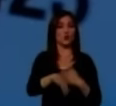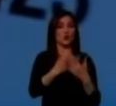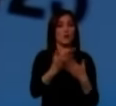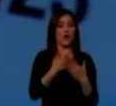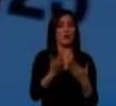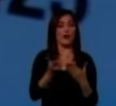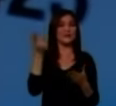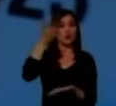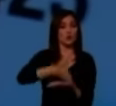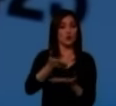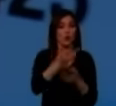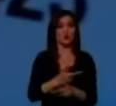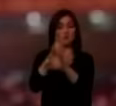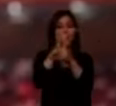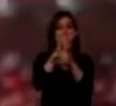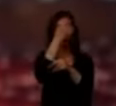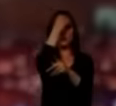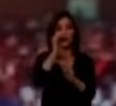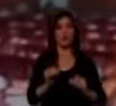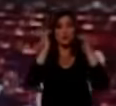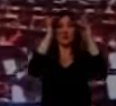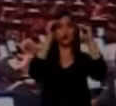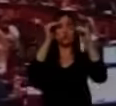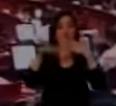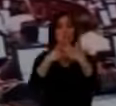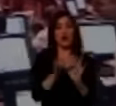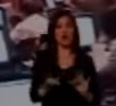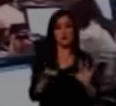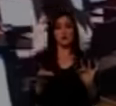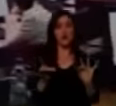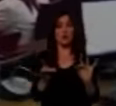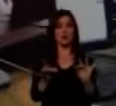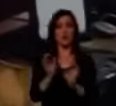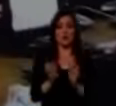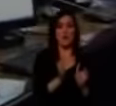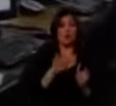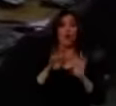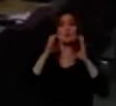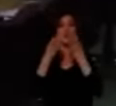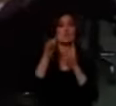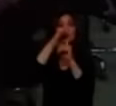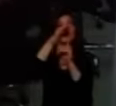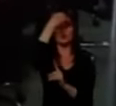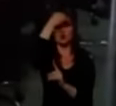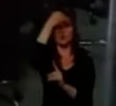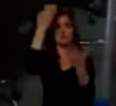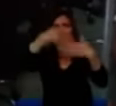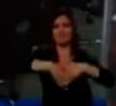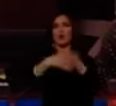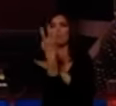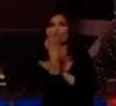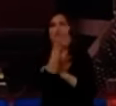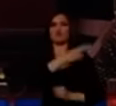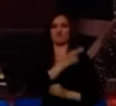politécnicas suspendidas por el Consejo de Educación Superior. El texto fue preparado por la Comisión de Educación y plantea cerrar definitivamente al menos